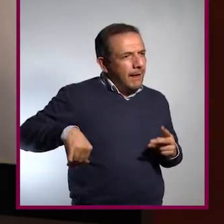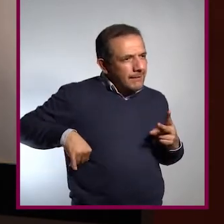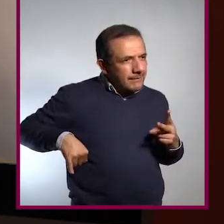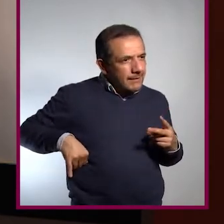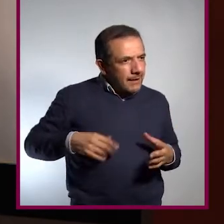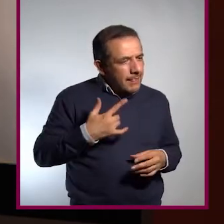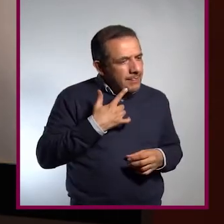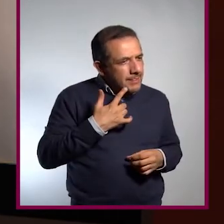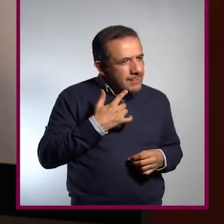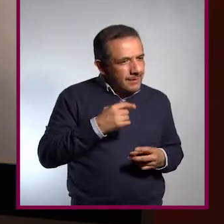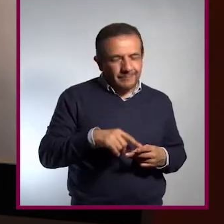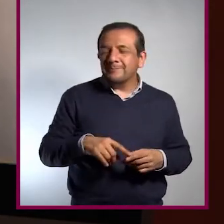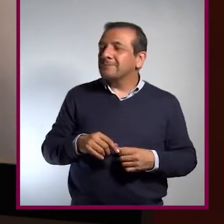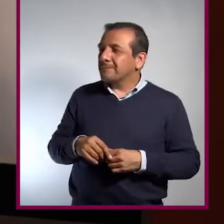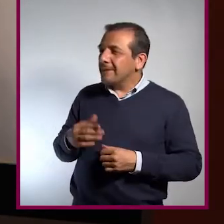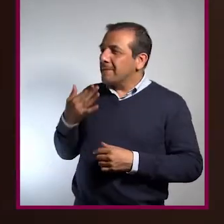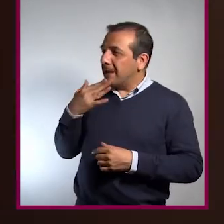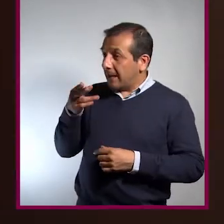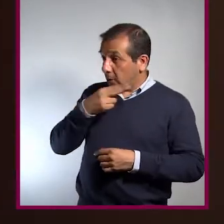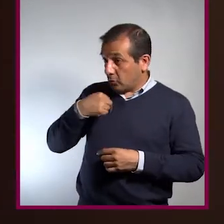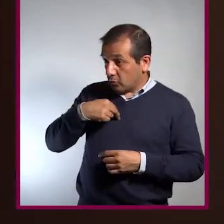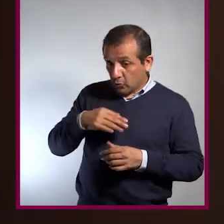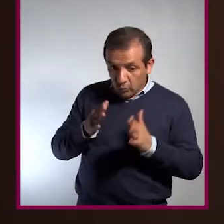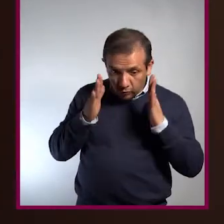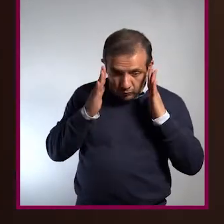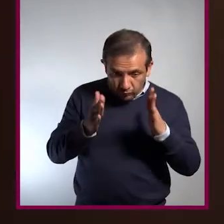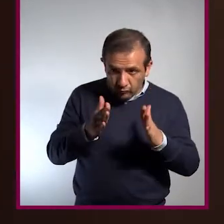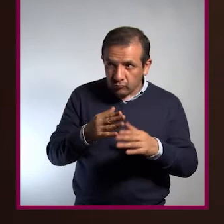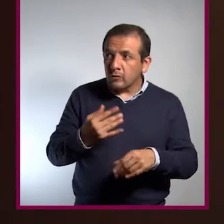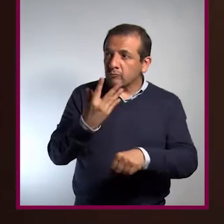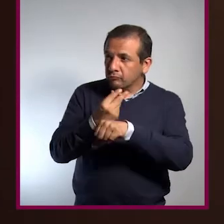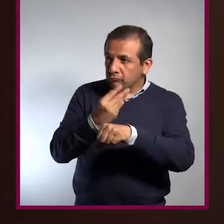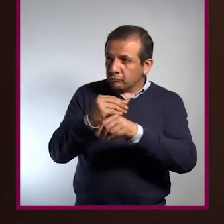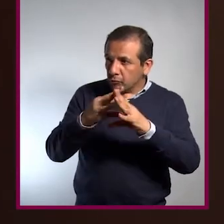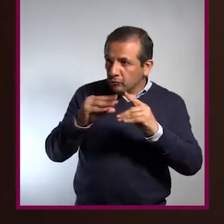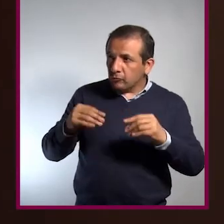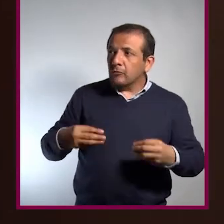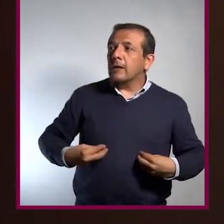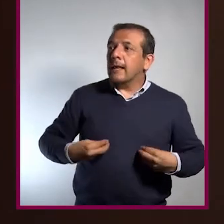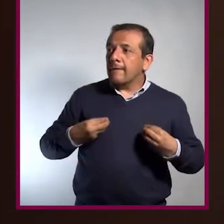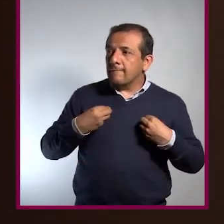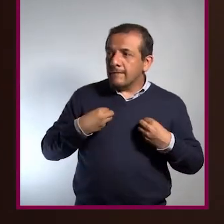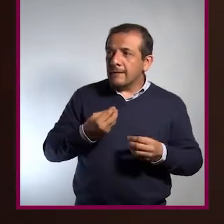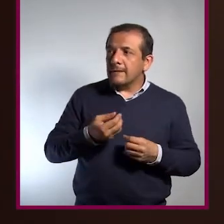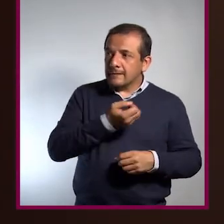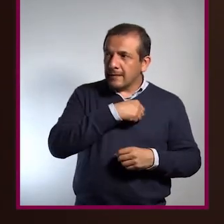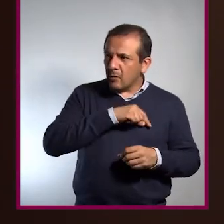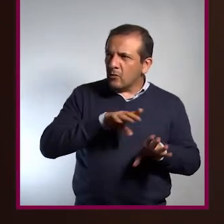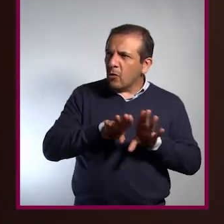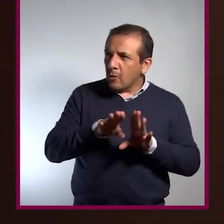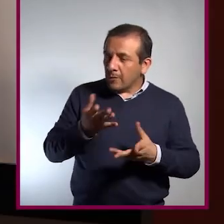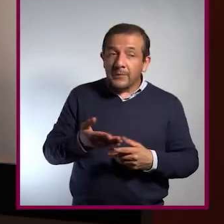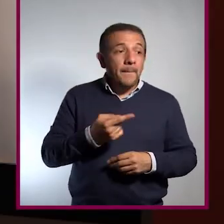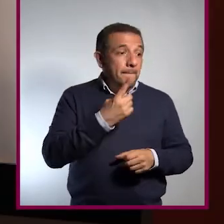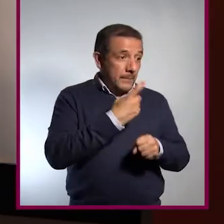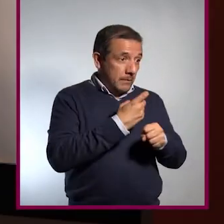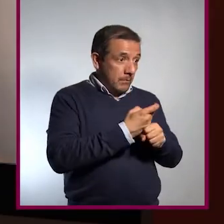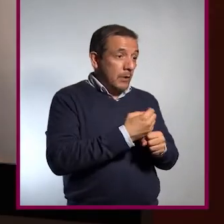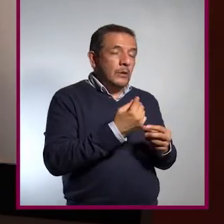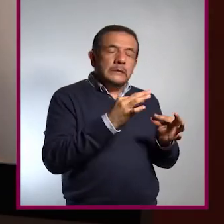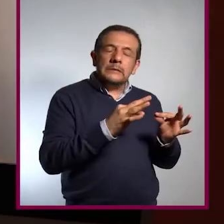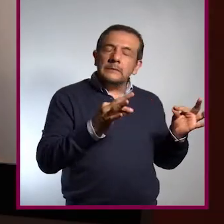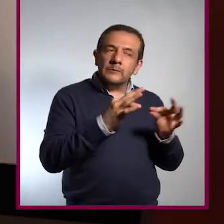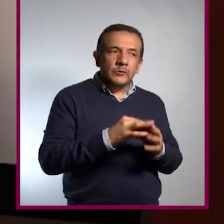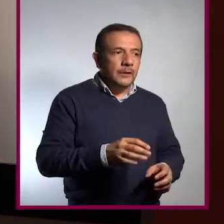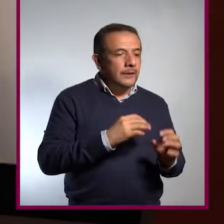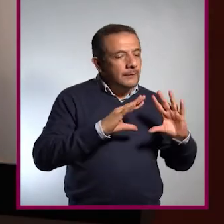el interés definitivamente. Para dedicarse a encontrar soluciones que salven vidas, ¿cuál es el camino? Lo primero es